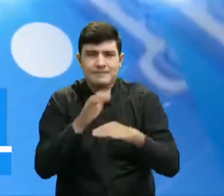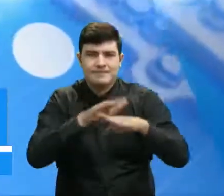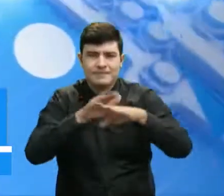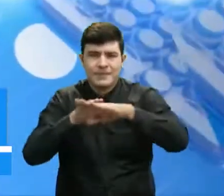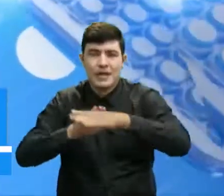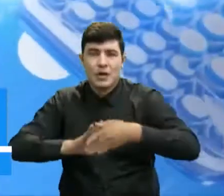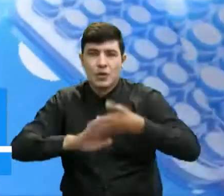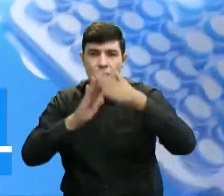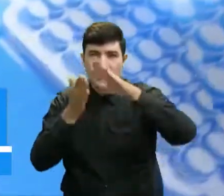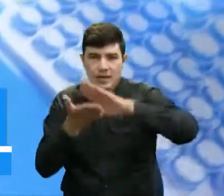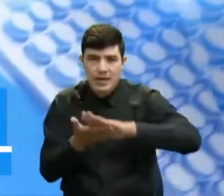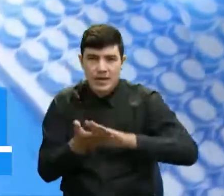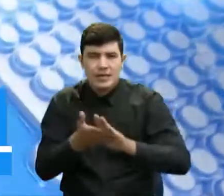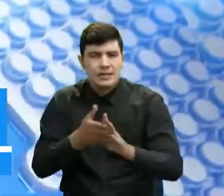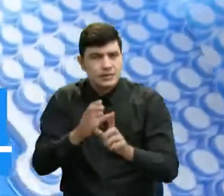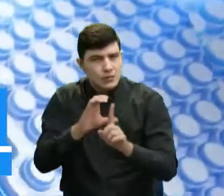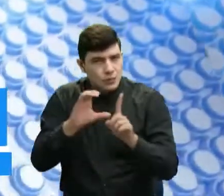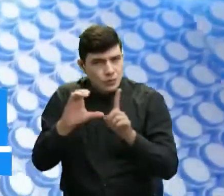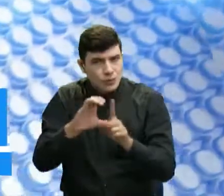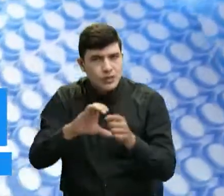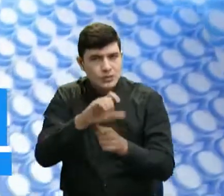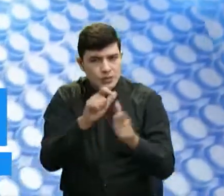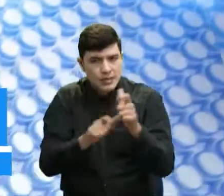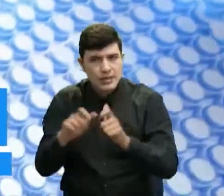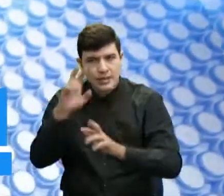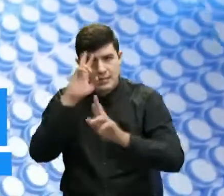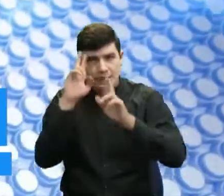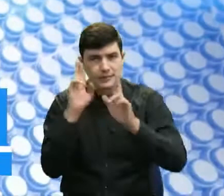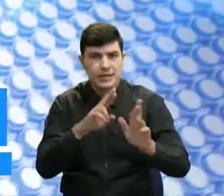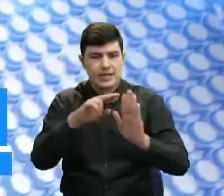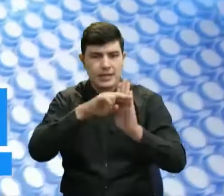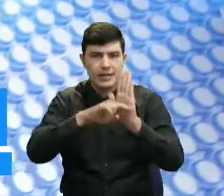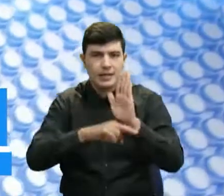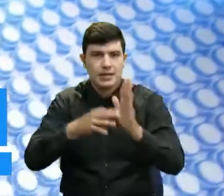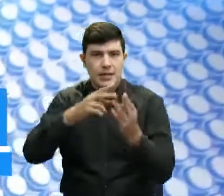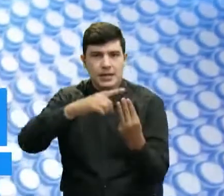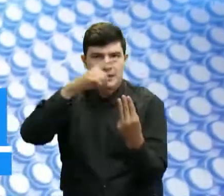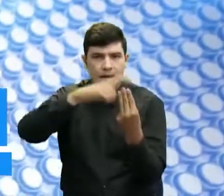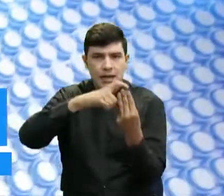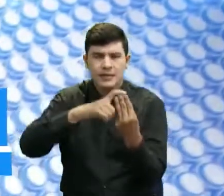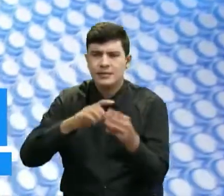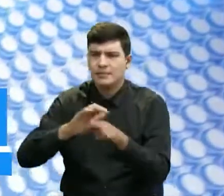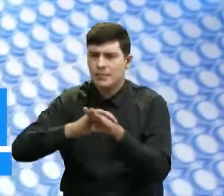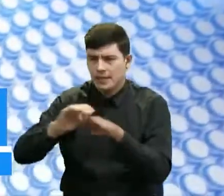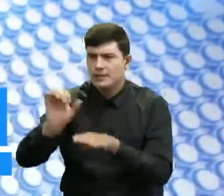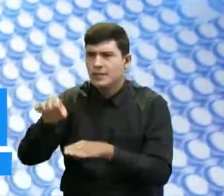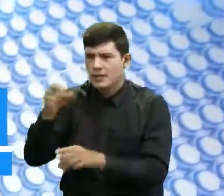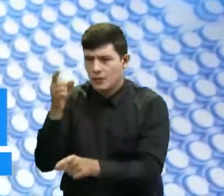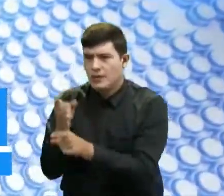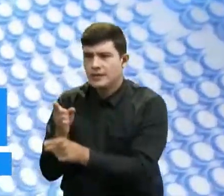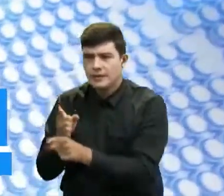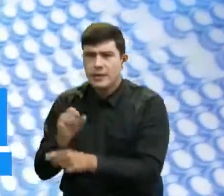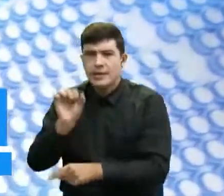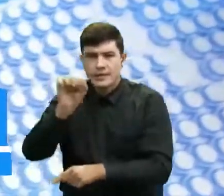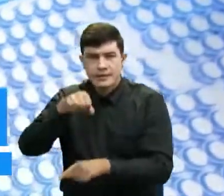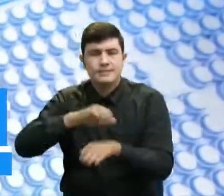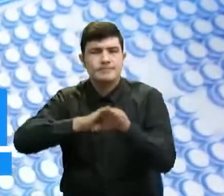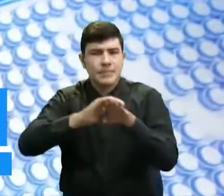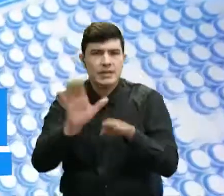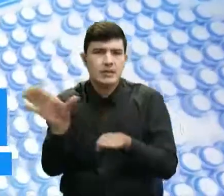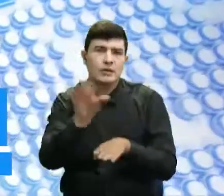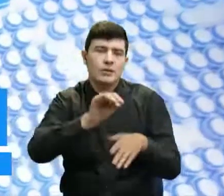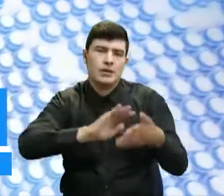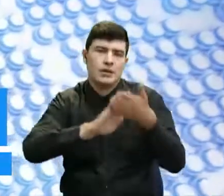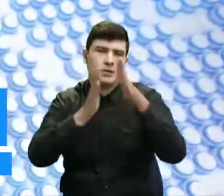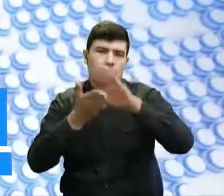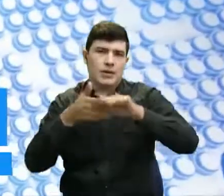que tenga más cultura ciudadana. Sí, invitamos a la comunidad que tengamos cultura ciudadana al circular con los vehículos